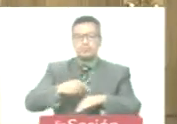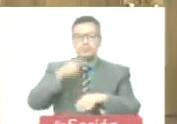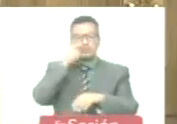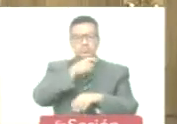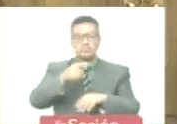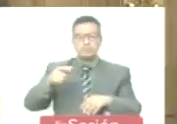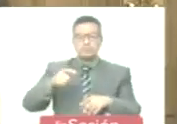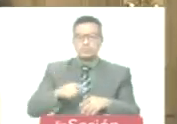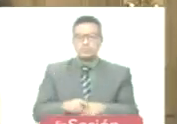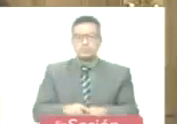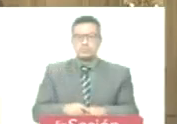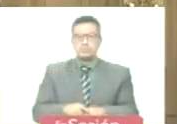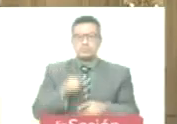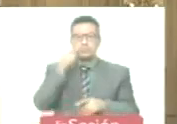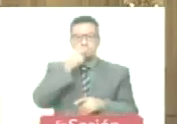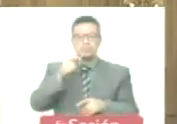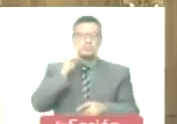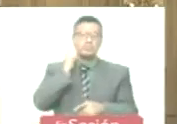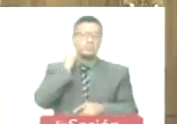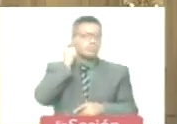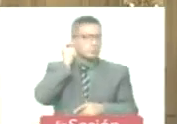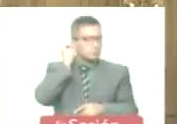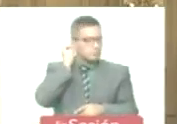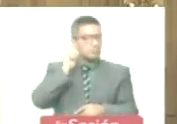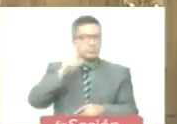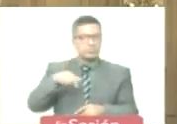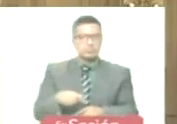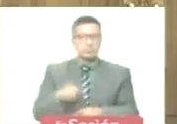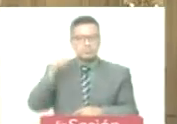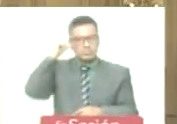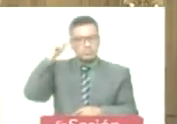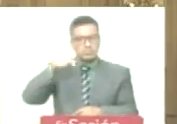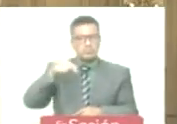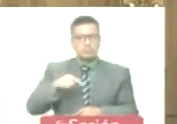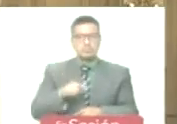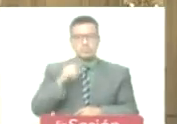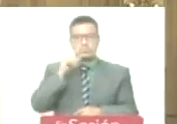pueblo y para las mujeres. Hoy, ciudadanos,